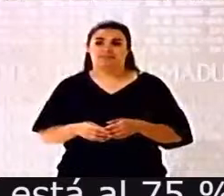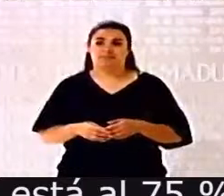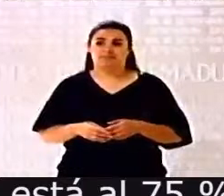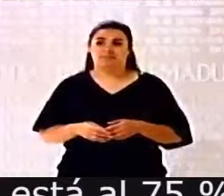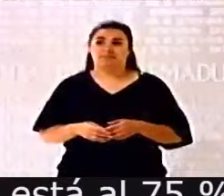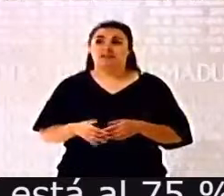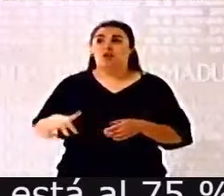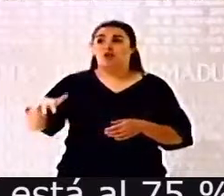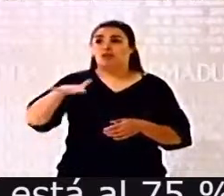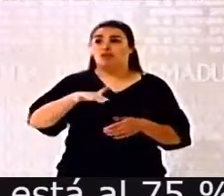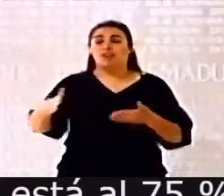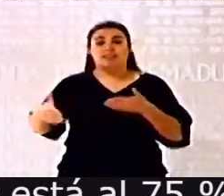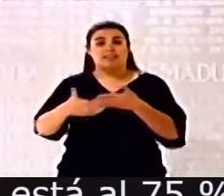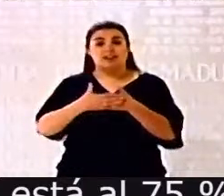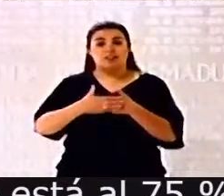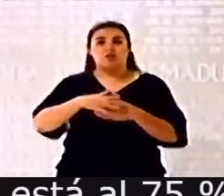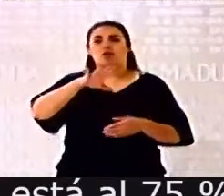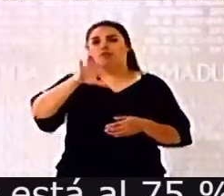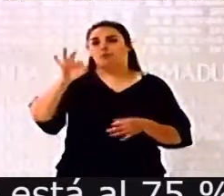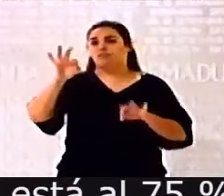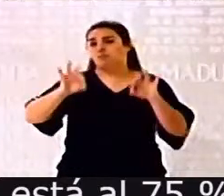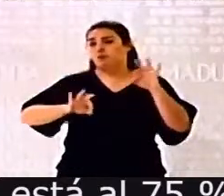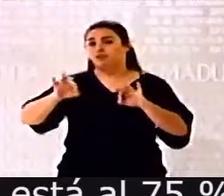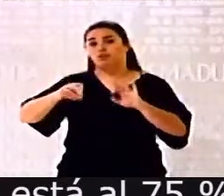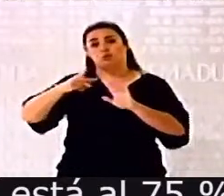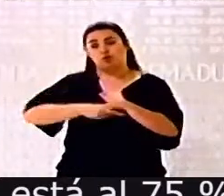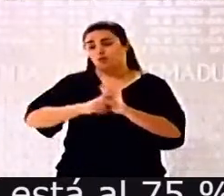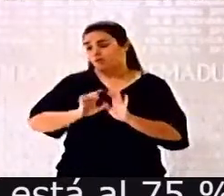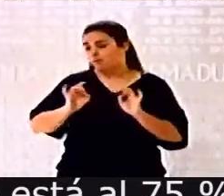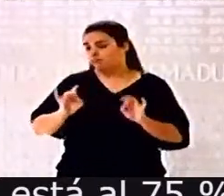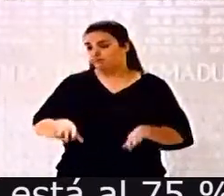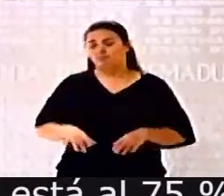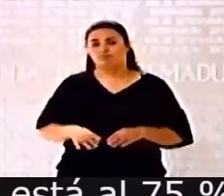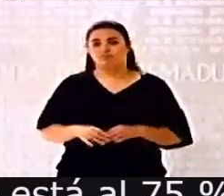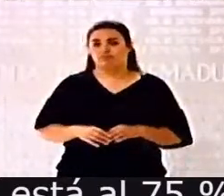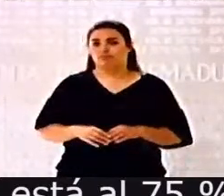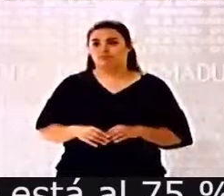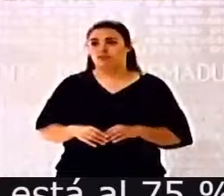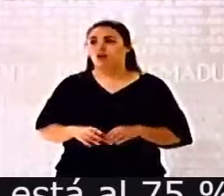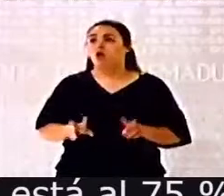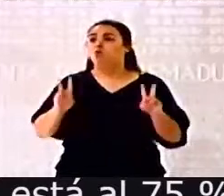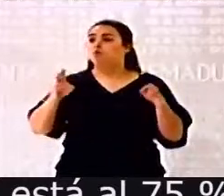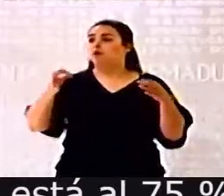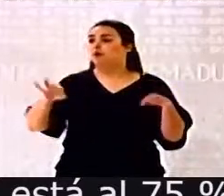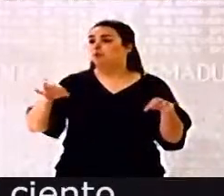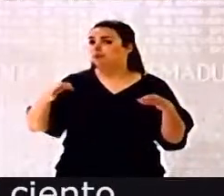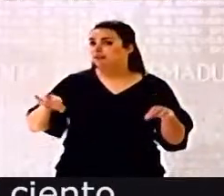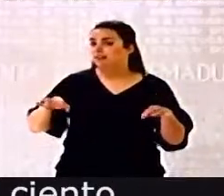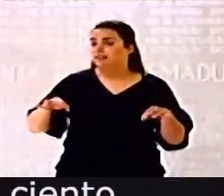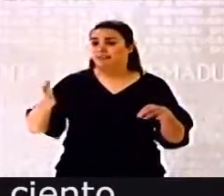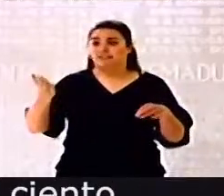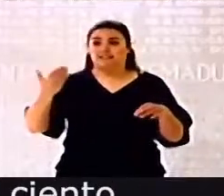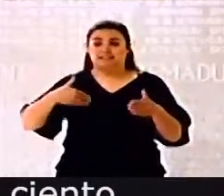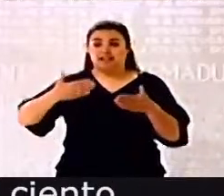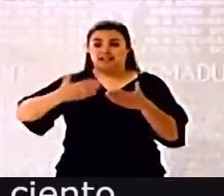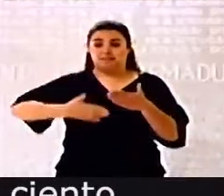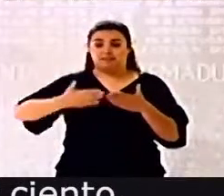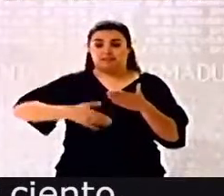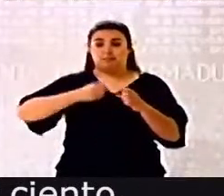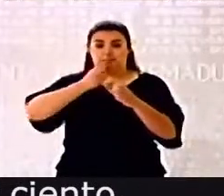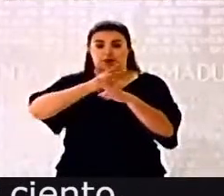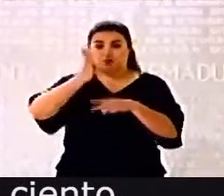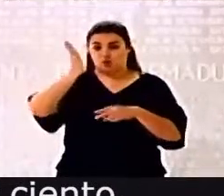en sitios cerrados al 50%, como dicta la normativa. Entrando en la nueva normalidad, que ya no hay limitación en los